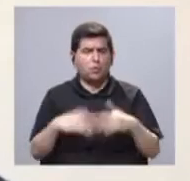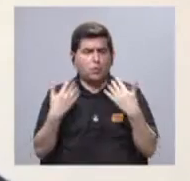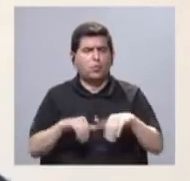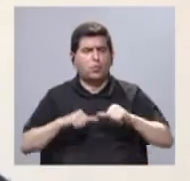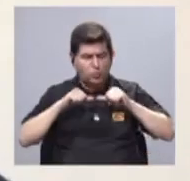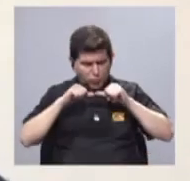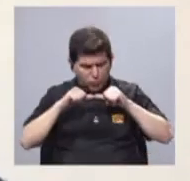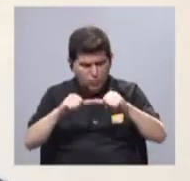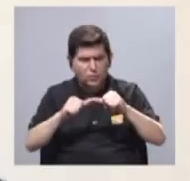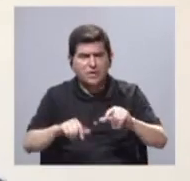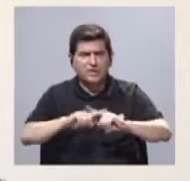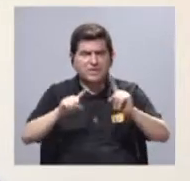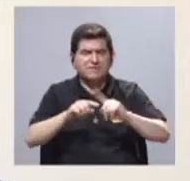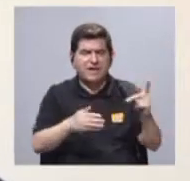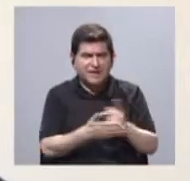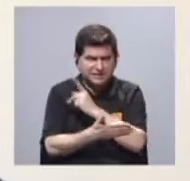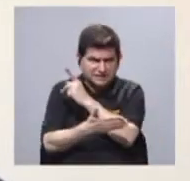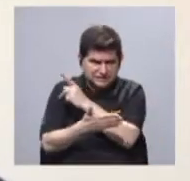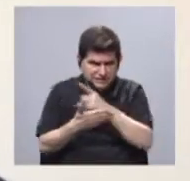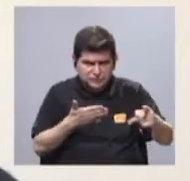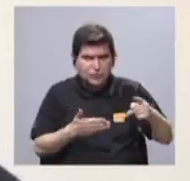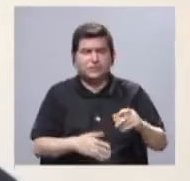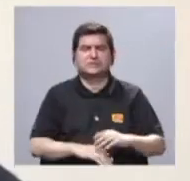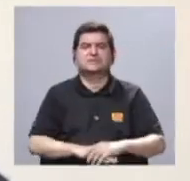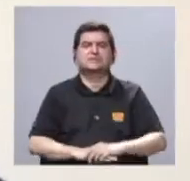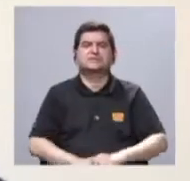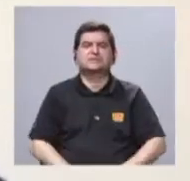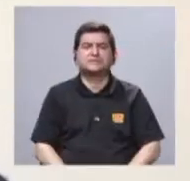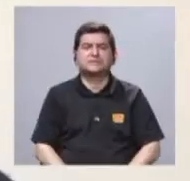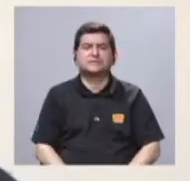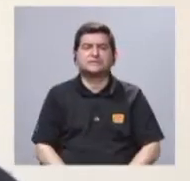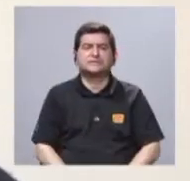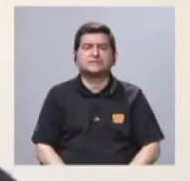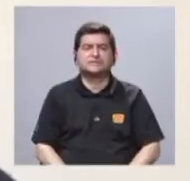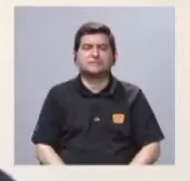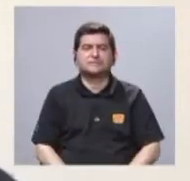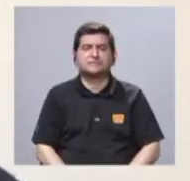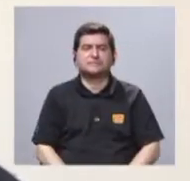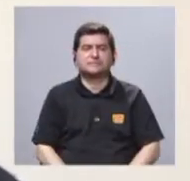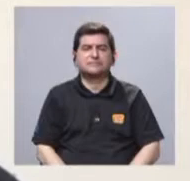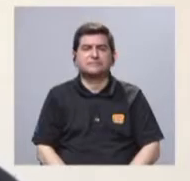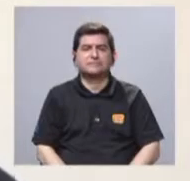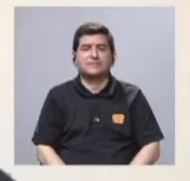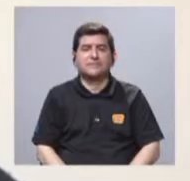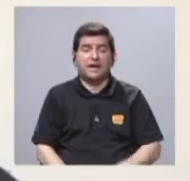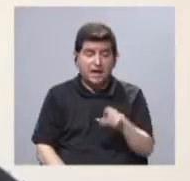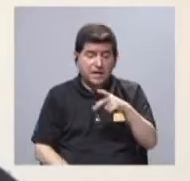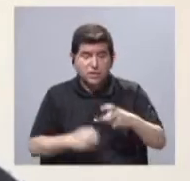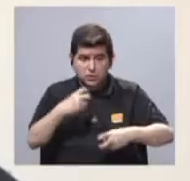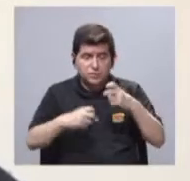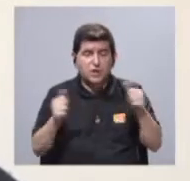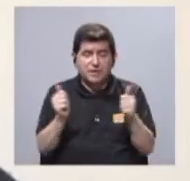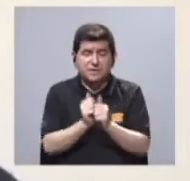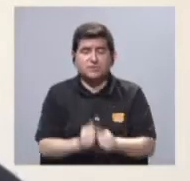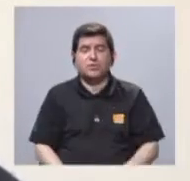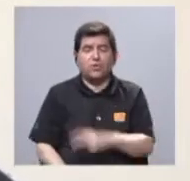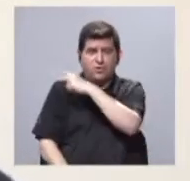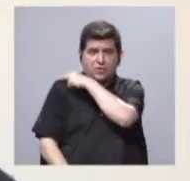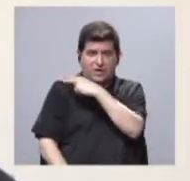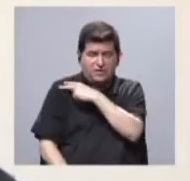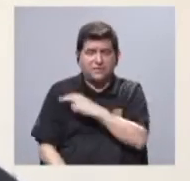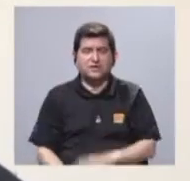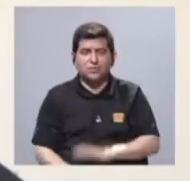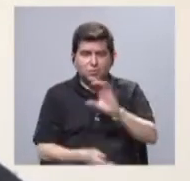enconado entre algunas provincias y las autoridades capitalinas, que finalmente